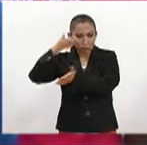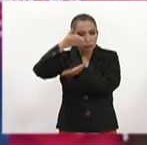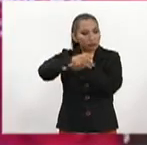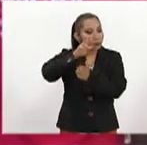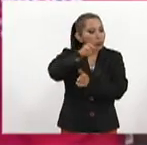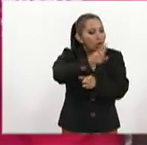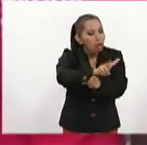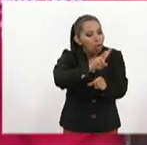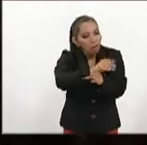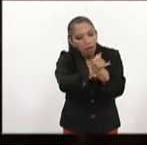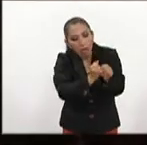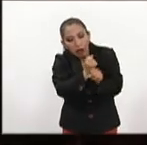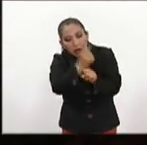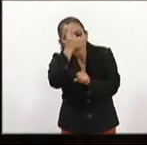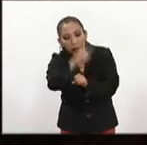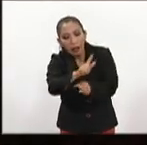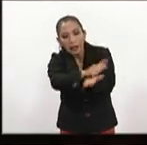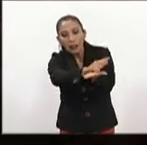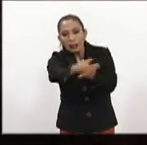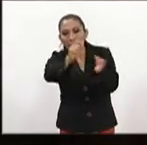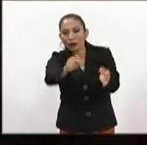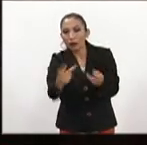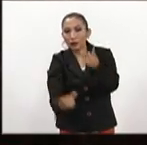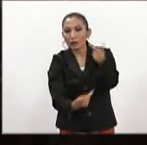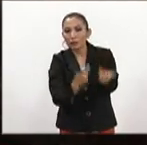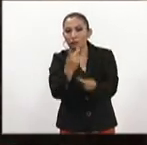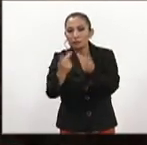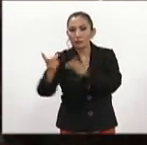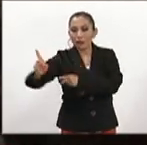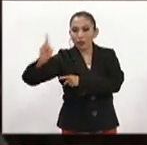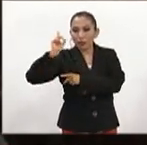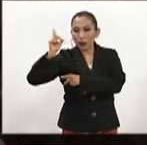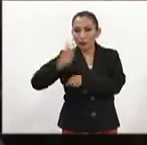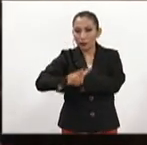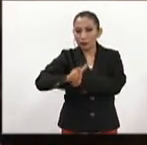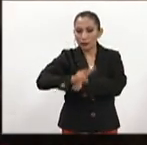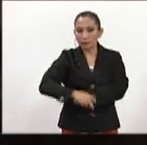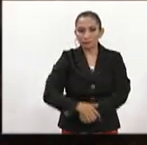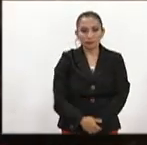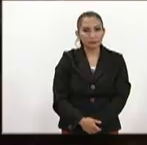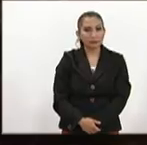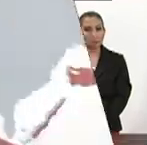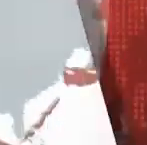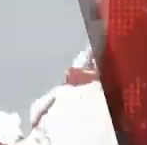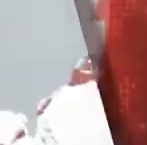estas auditorías internas para transparentar los comicios del pasado domingo allá en Venezuela.